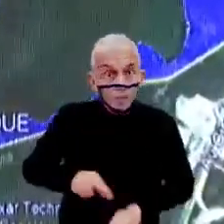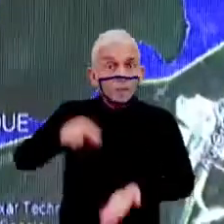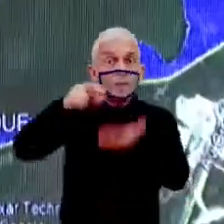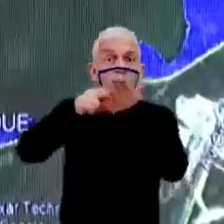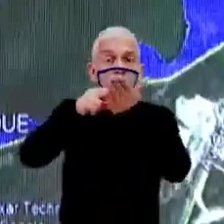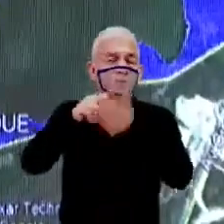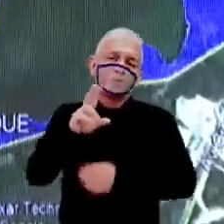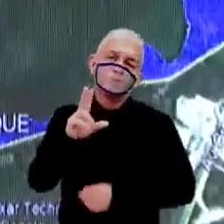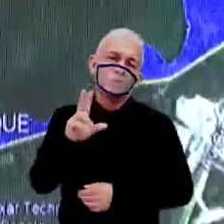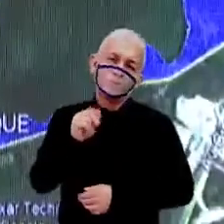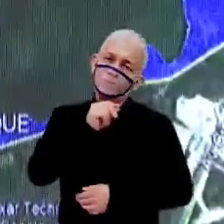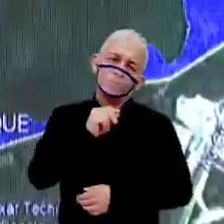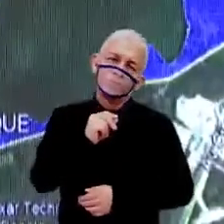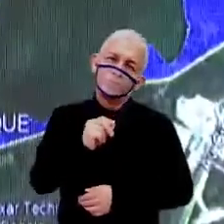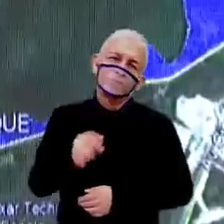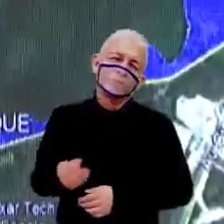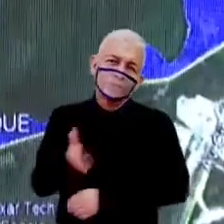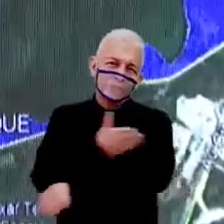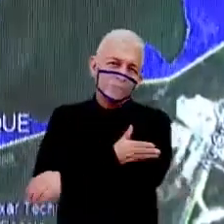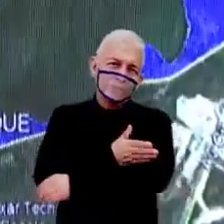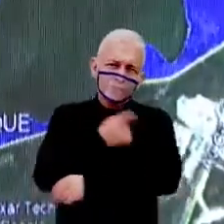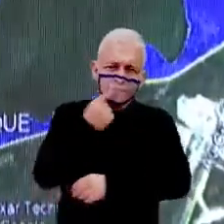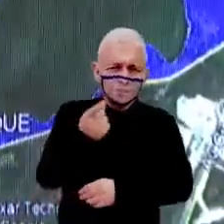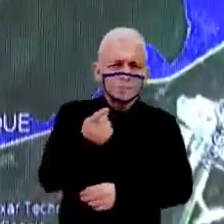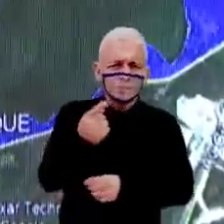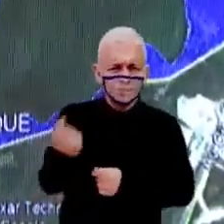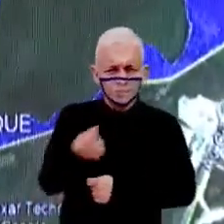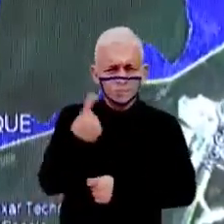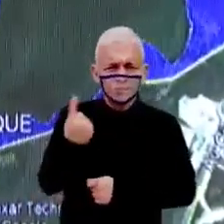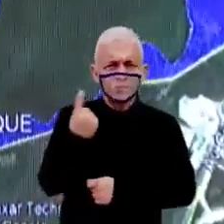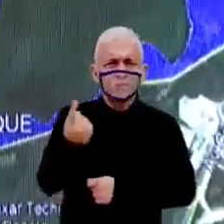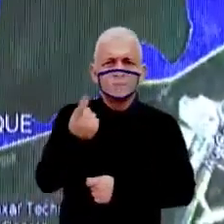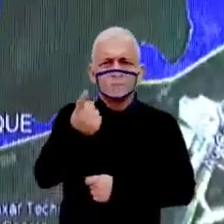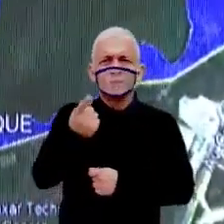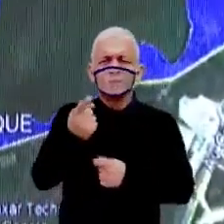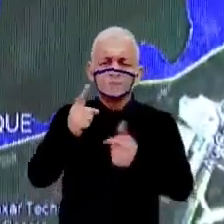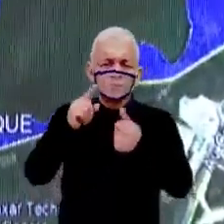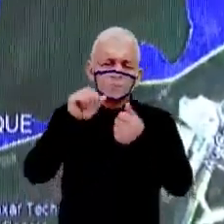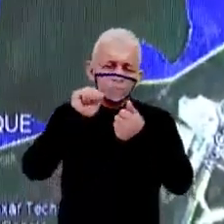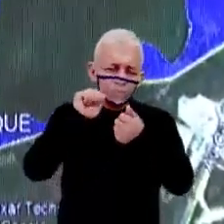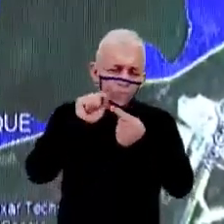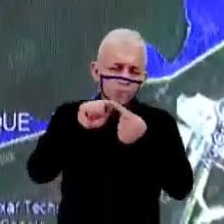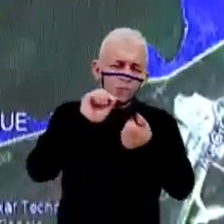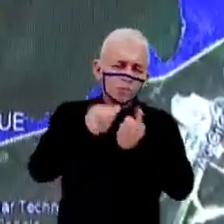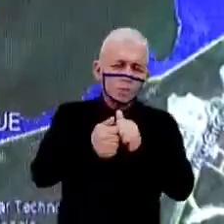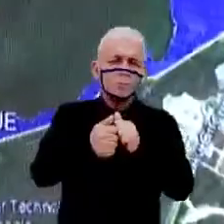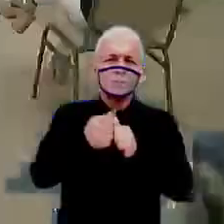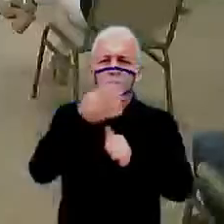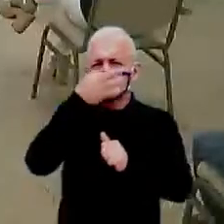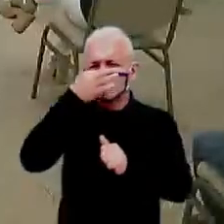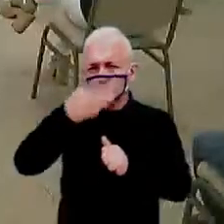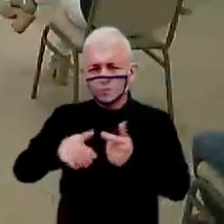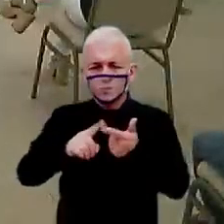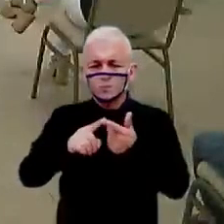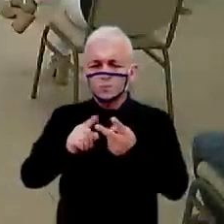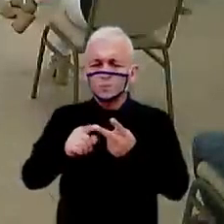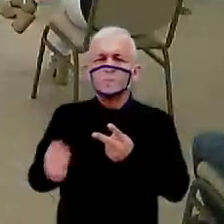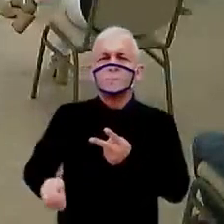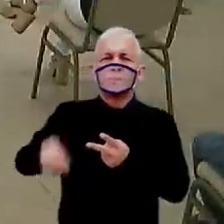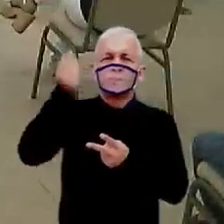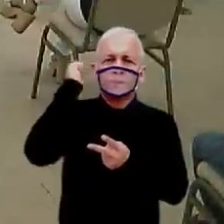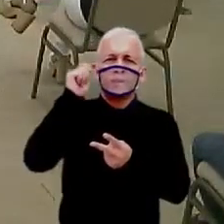Como lo veíamos en la imagen de nuestra periodista, hay problemas de contaminación, hay problemas en la pesca